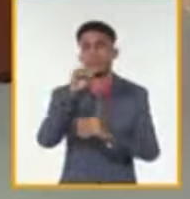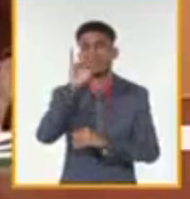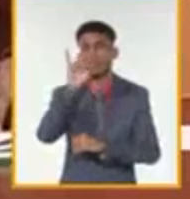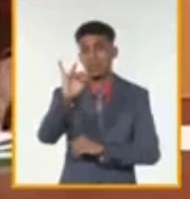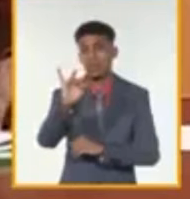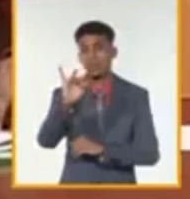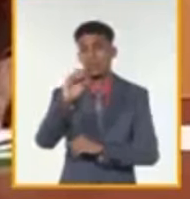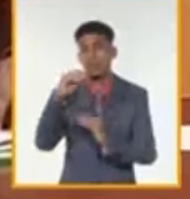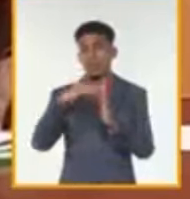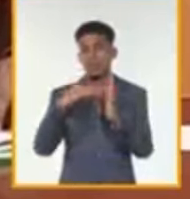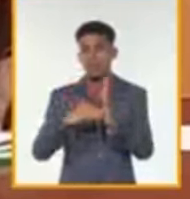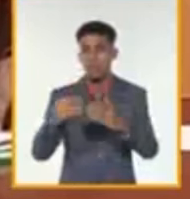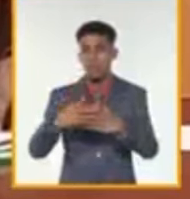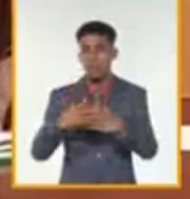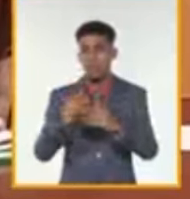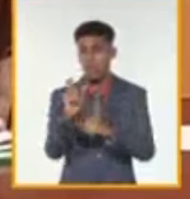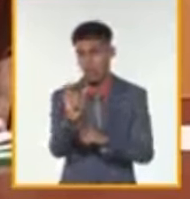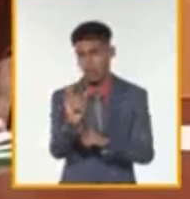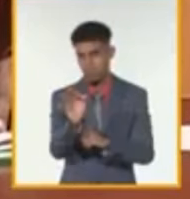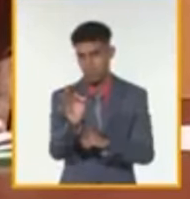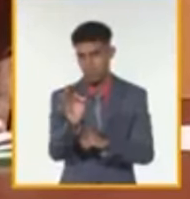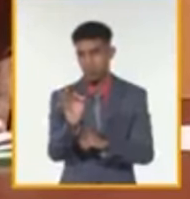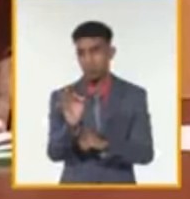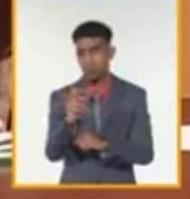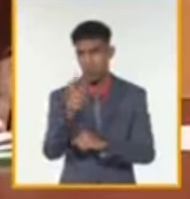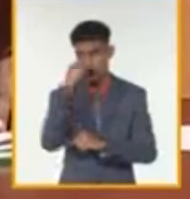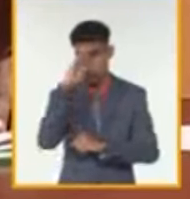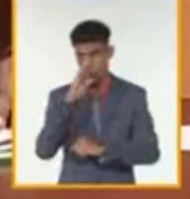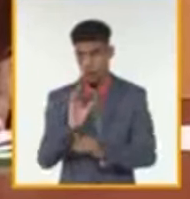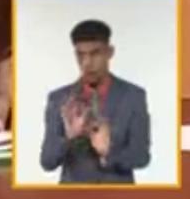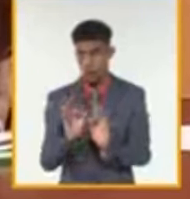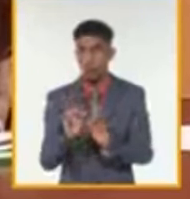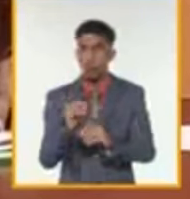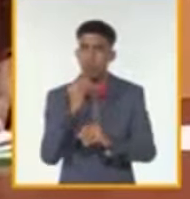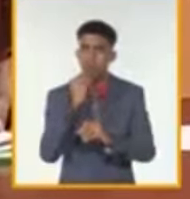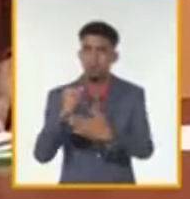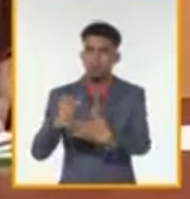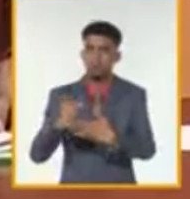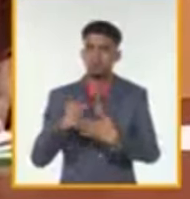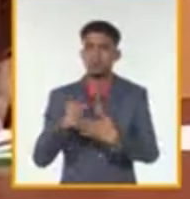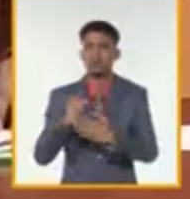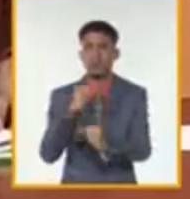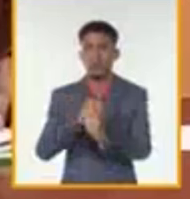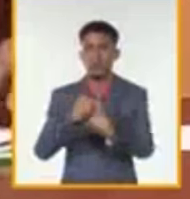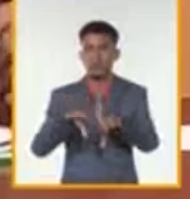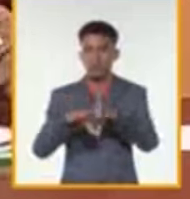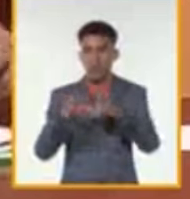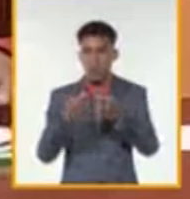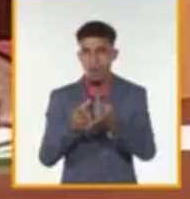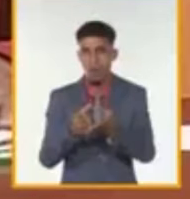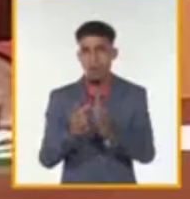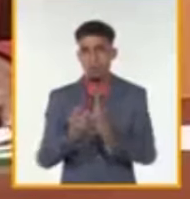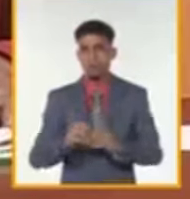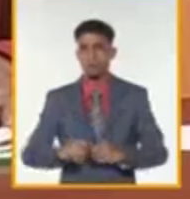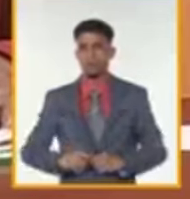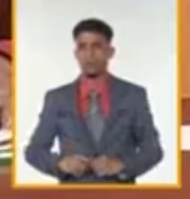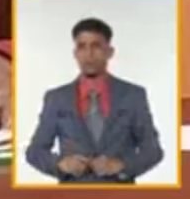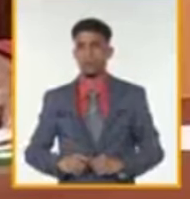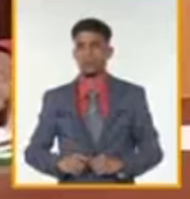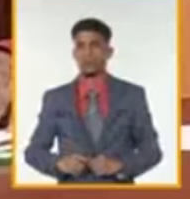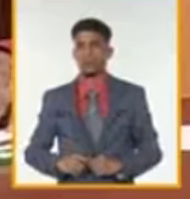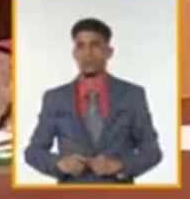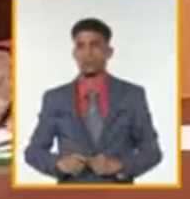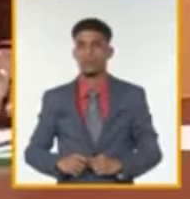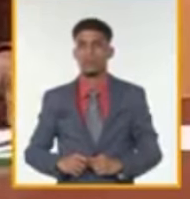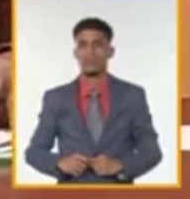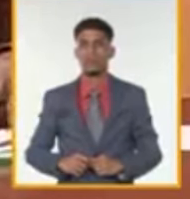desarrollando los niveles de actividad que nosotros queríamos desarrollar para poder trabajar todo lo que tiene que ver alrededor del festejo con